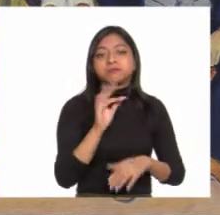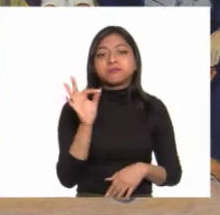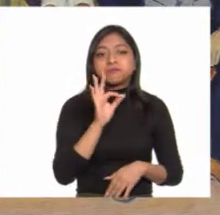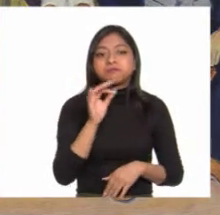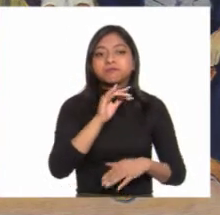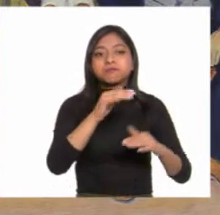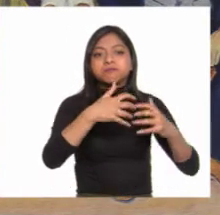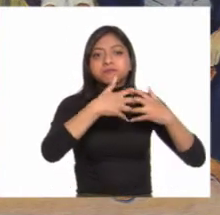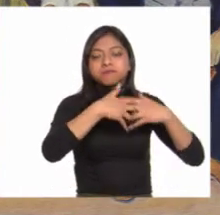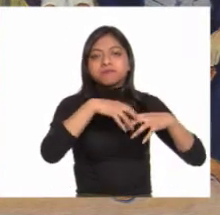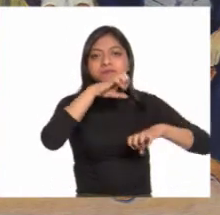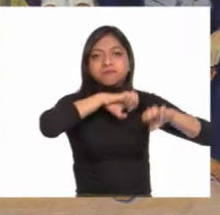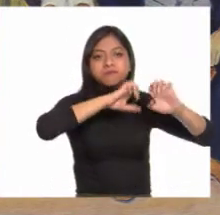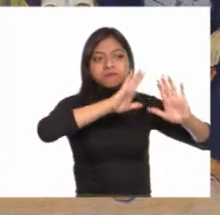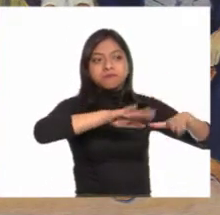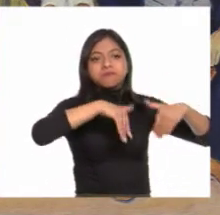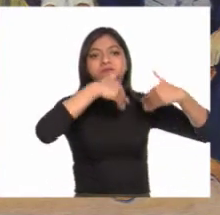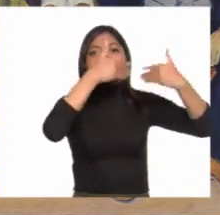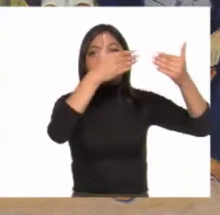ve al fondo de la imagen.